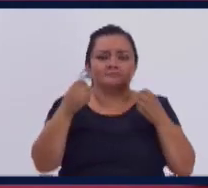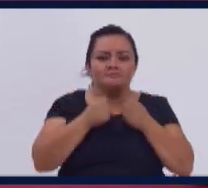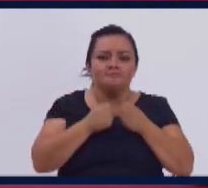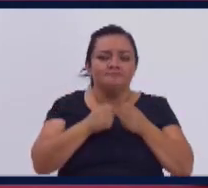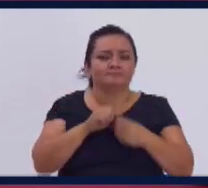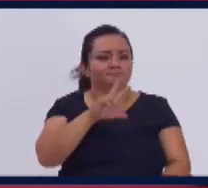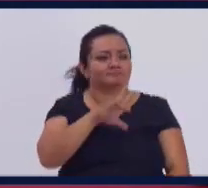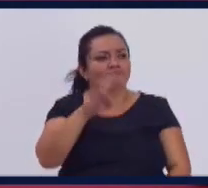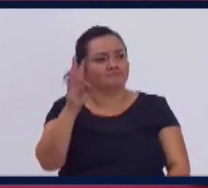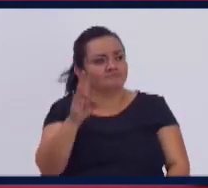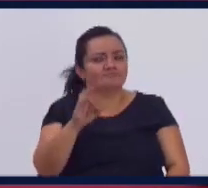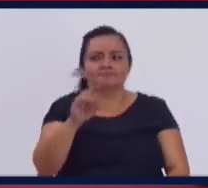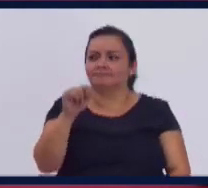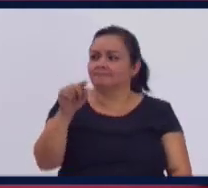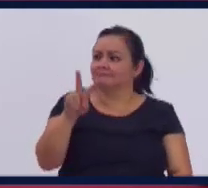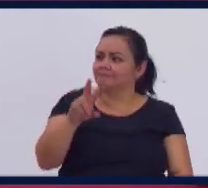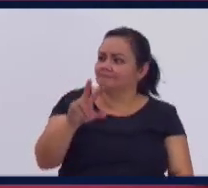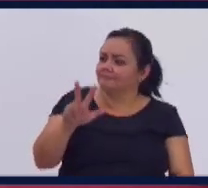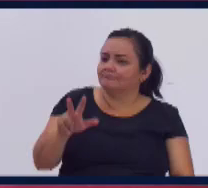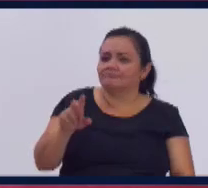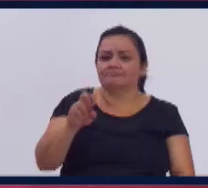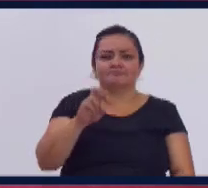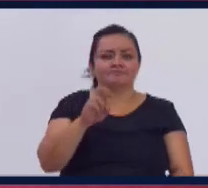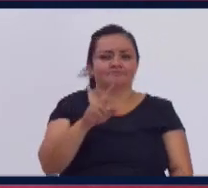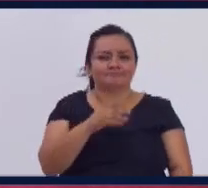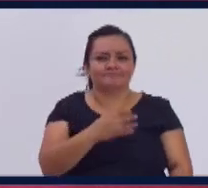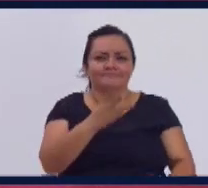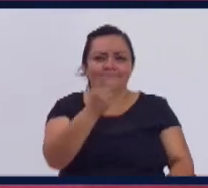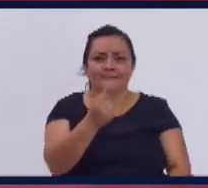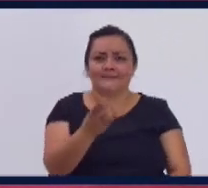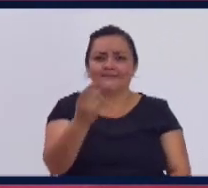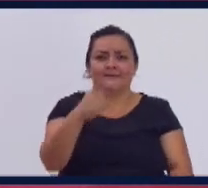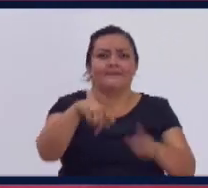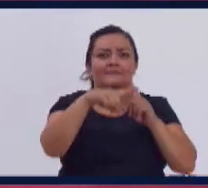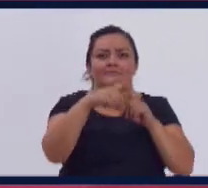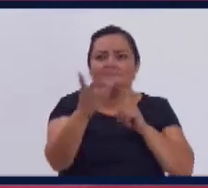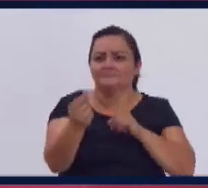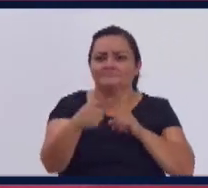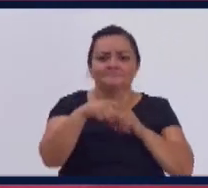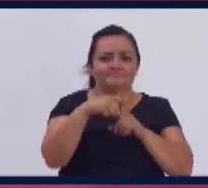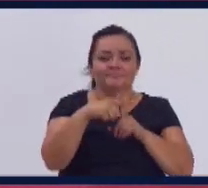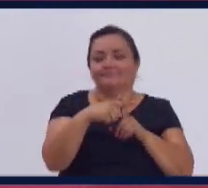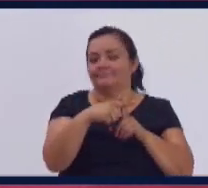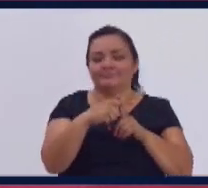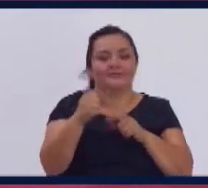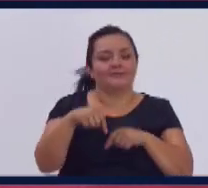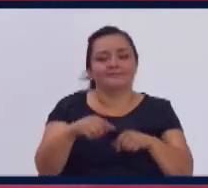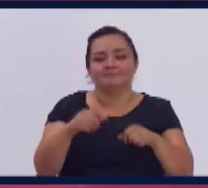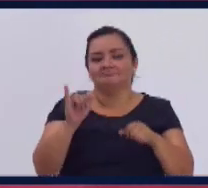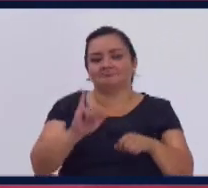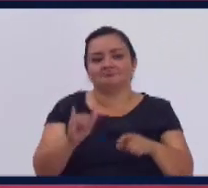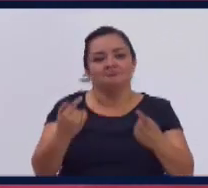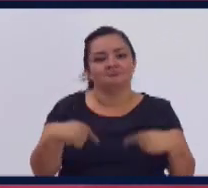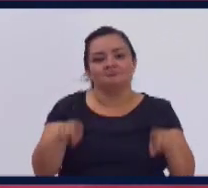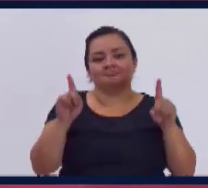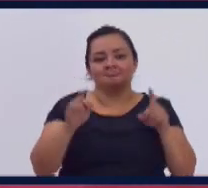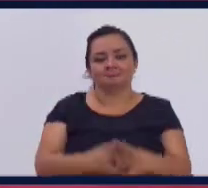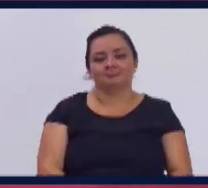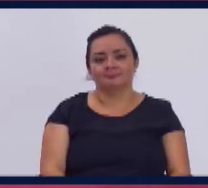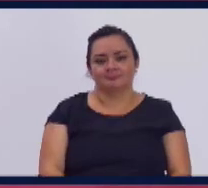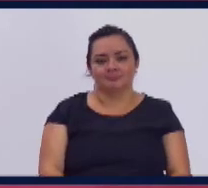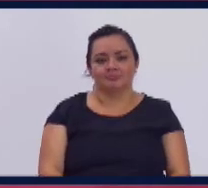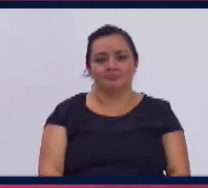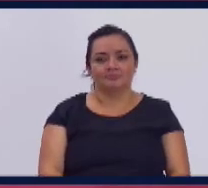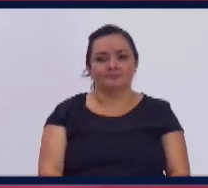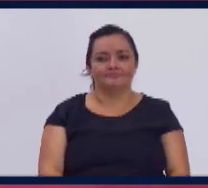37 de uno, 41 de otro, 20 y tantos de este, tanto por este crimen, tanto por no sé qué. Y va sumando, no, dices, aquí no vamos a salir.